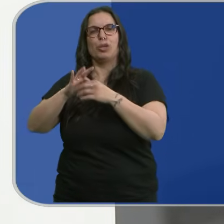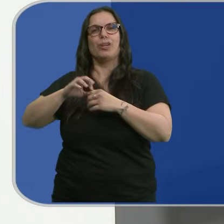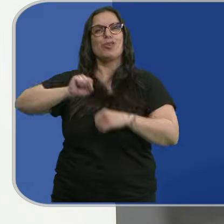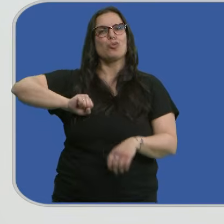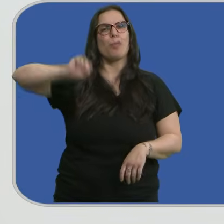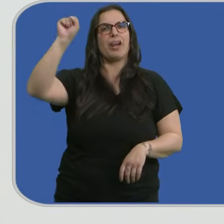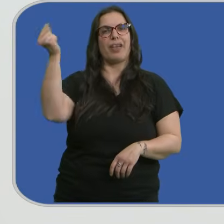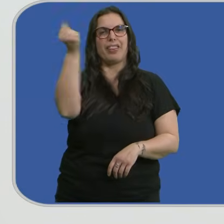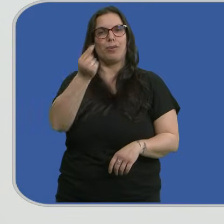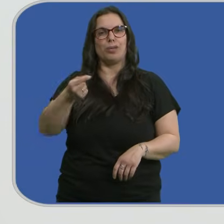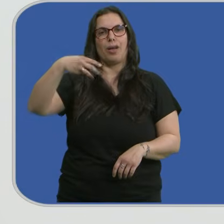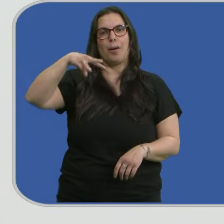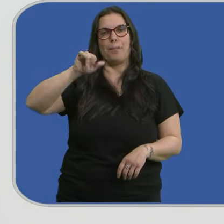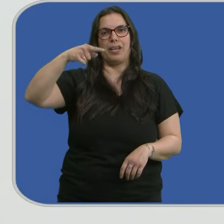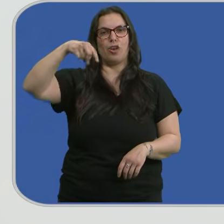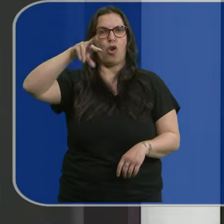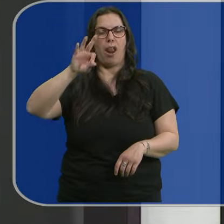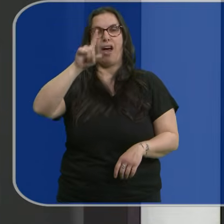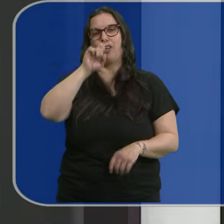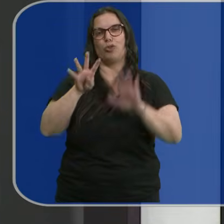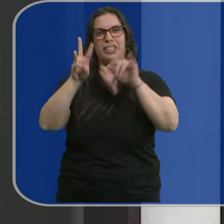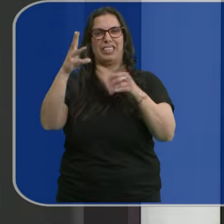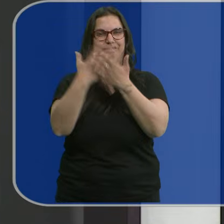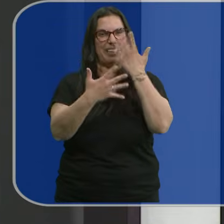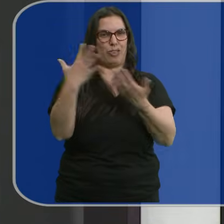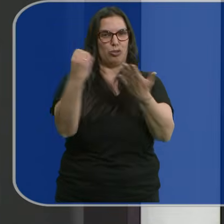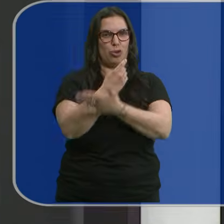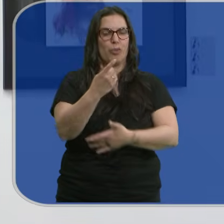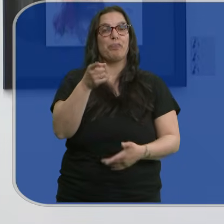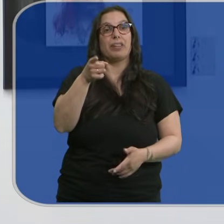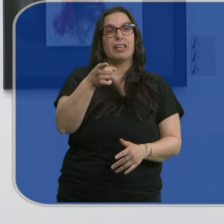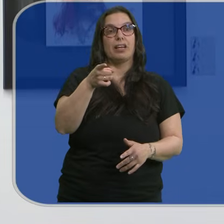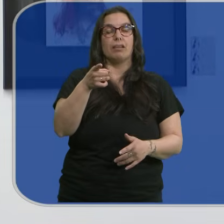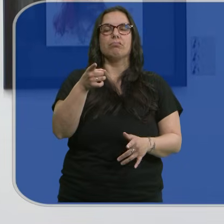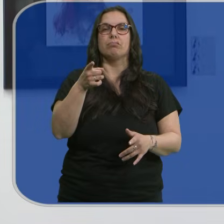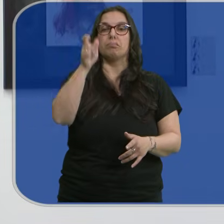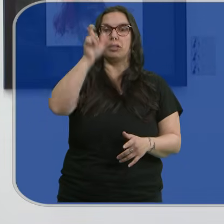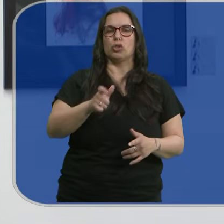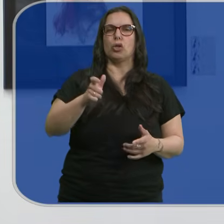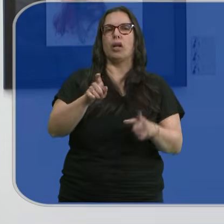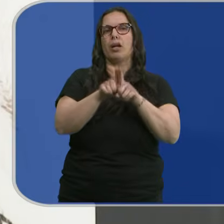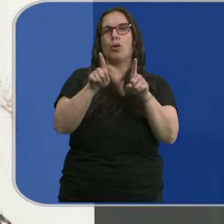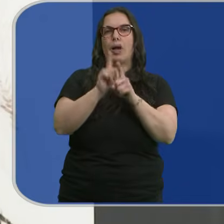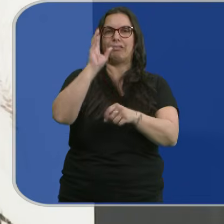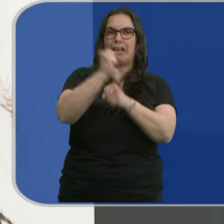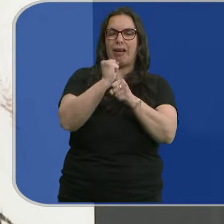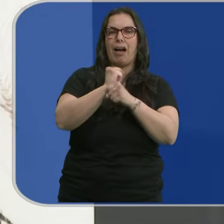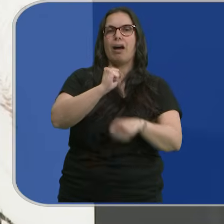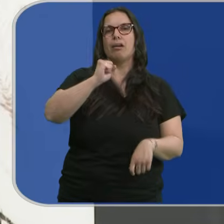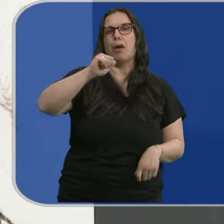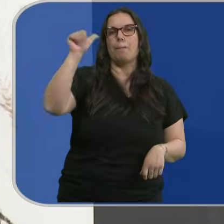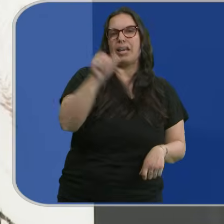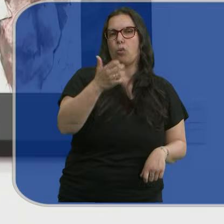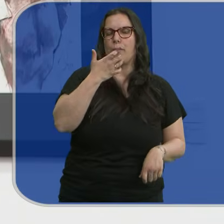creado por el dibujante Mike Mignola en 1993. De esta forma, Levallois, artista conceptual de películas como Alien o Harry